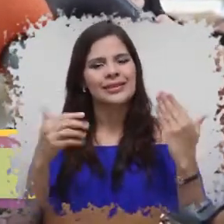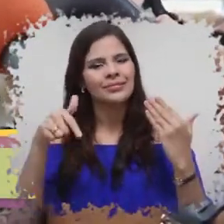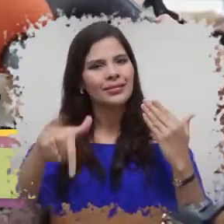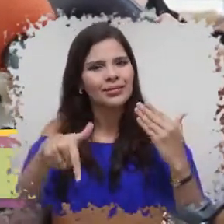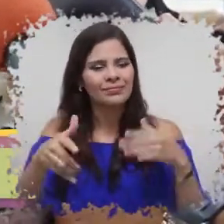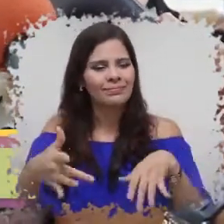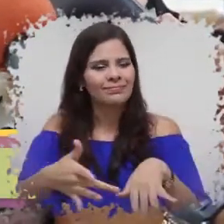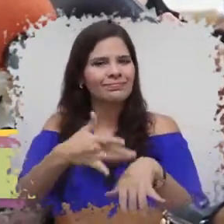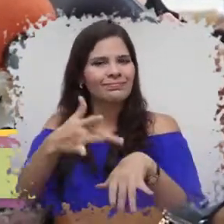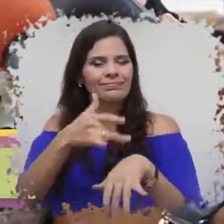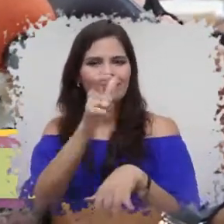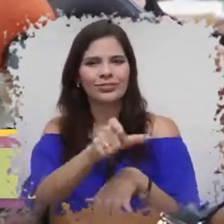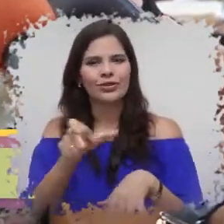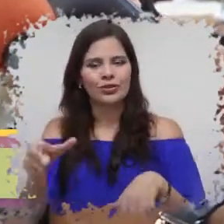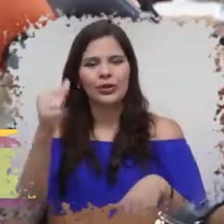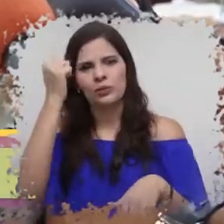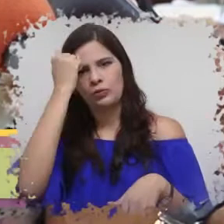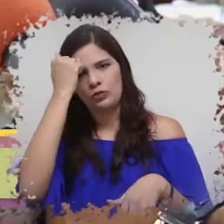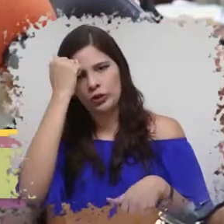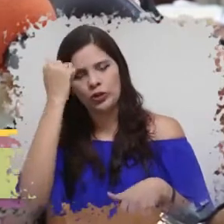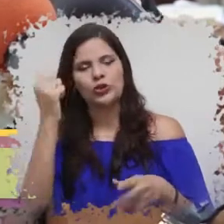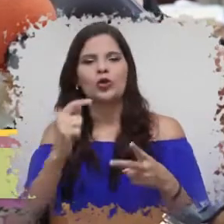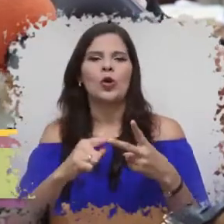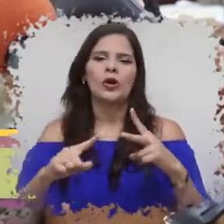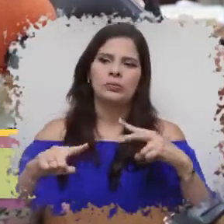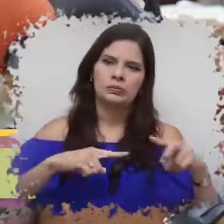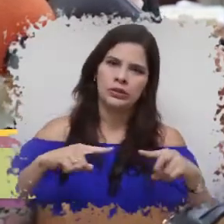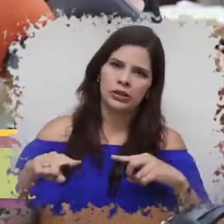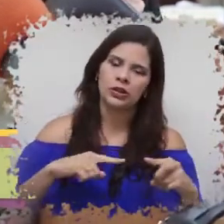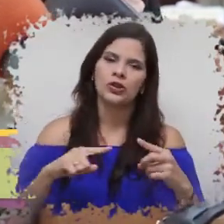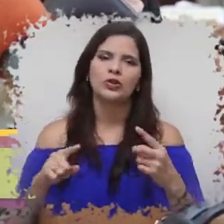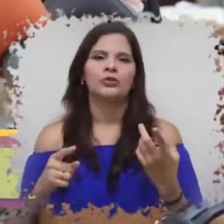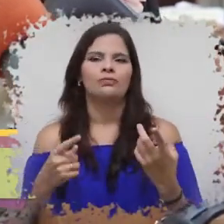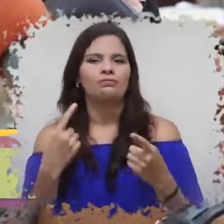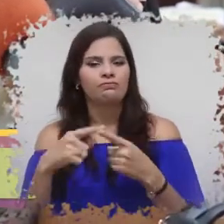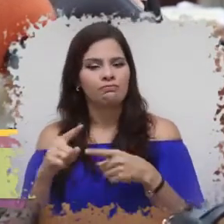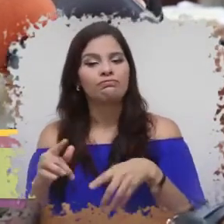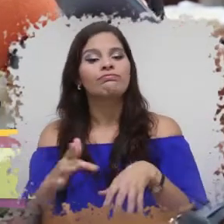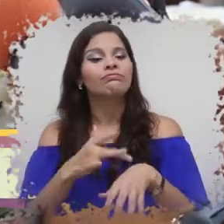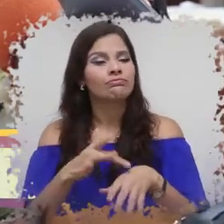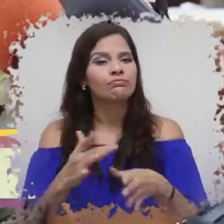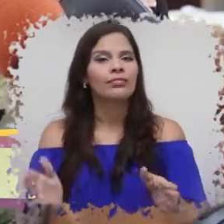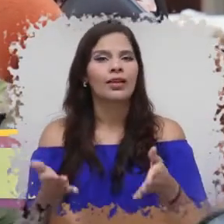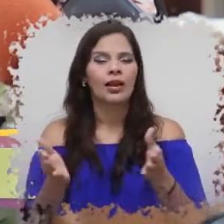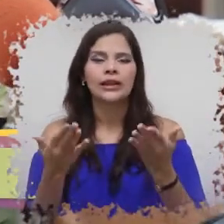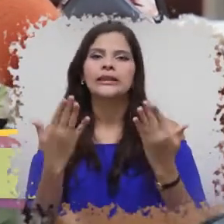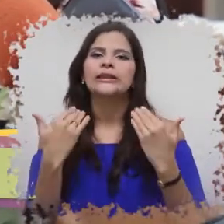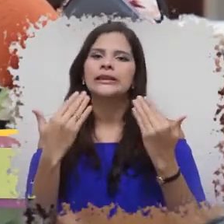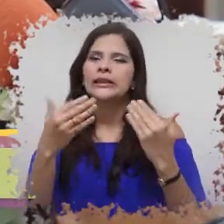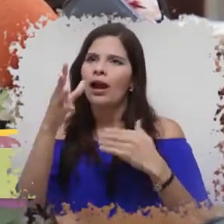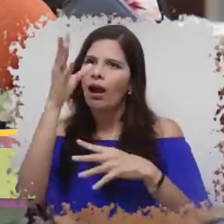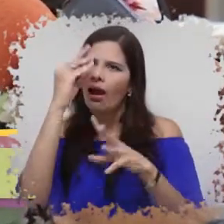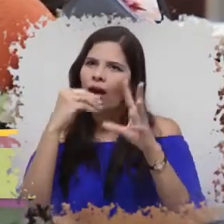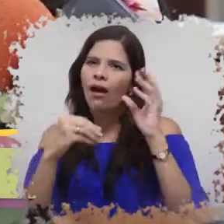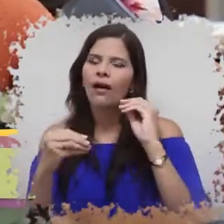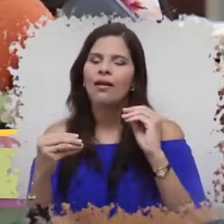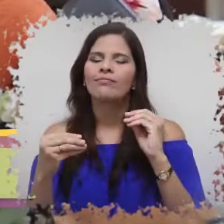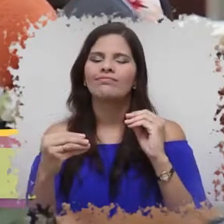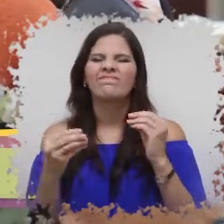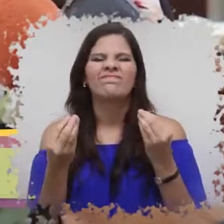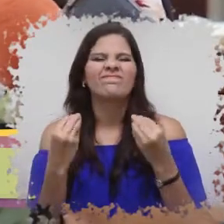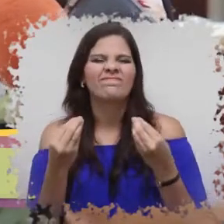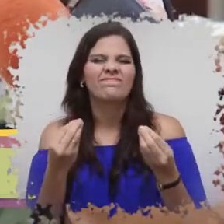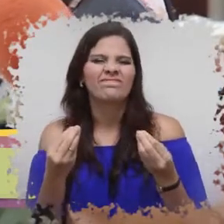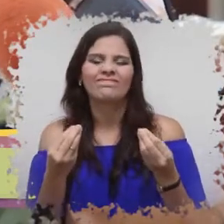población docente, administrativa de la universidad, son importantes como para abrir espacios,